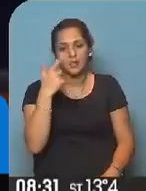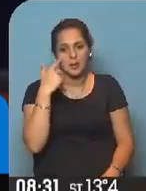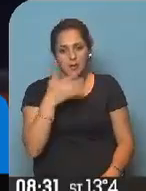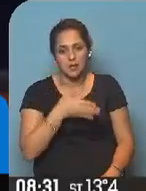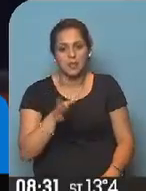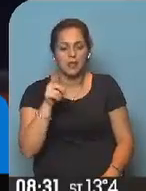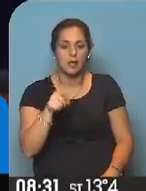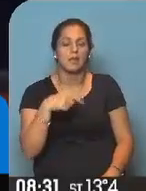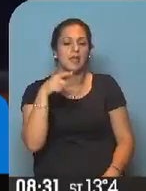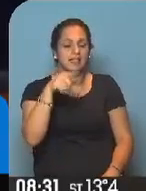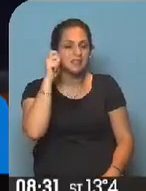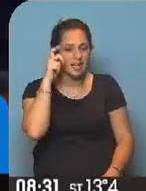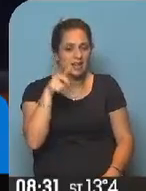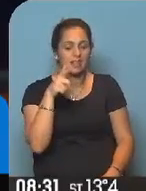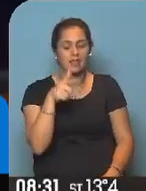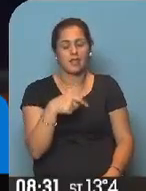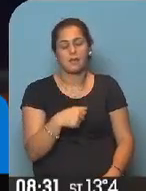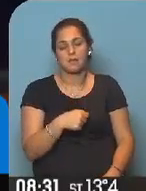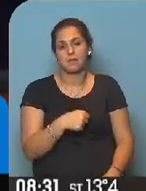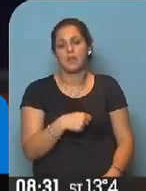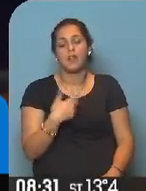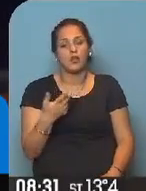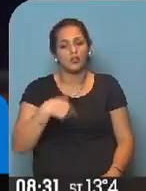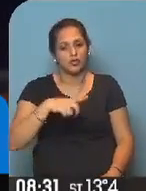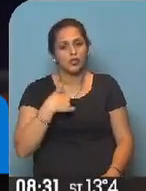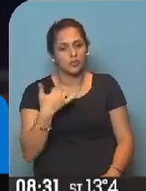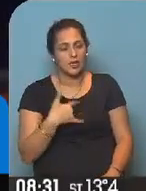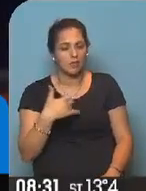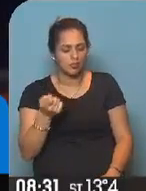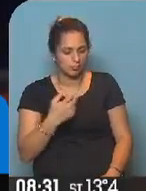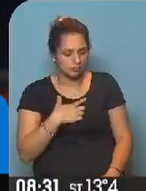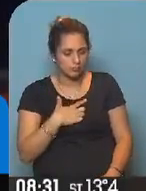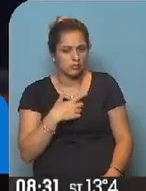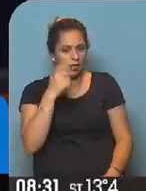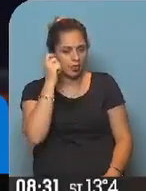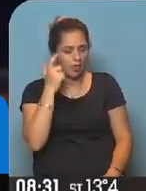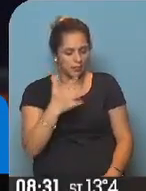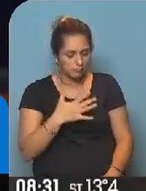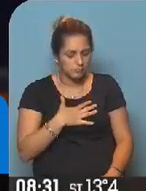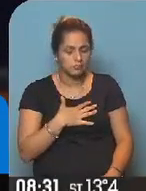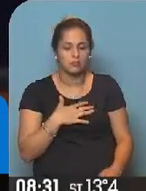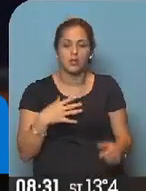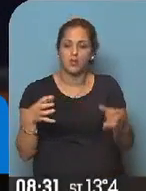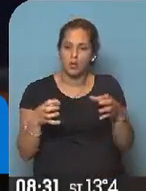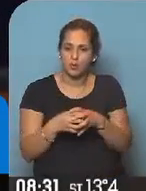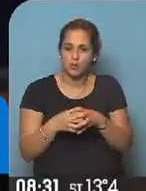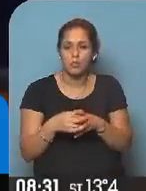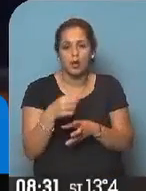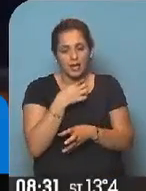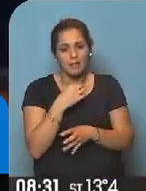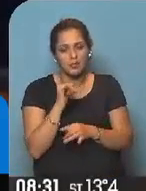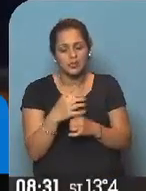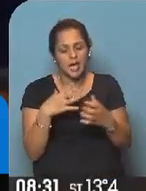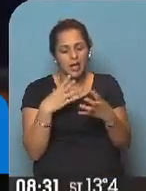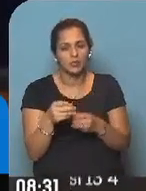esa es la idea y ese es el proceso pero nosotros tenemos nuestra propia identidad conformada como red por argentina y queremos ser un puente para